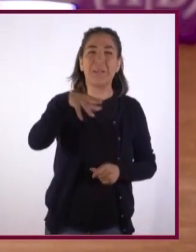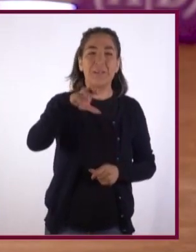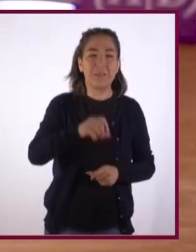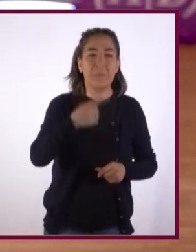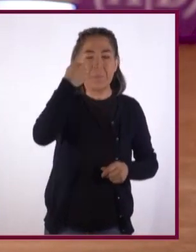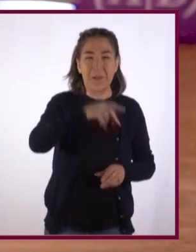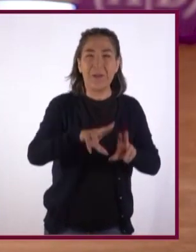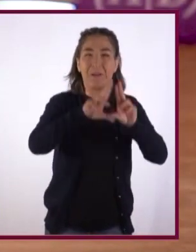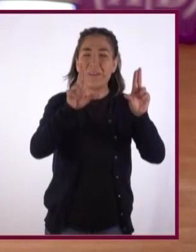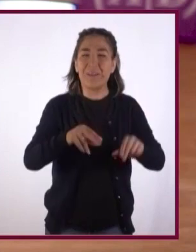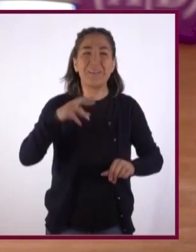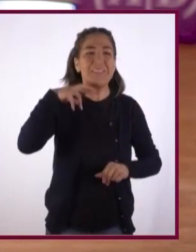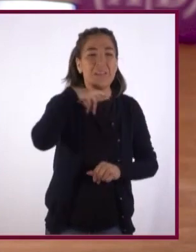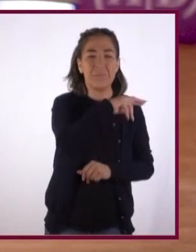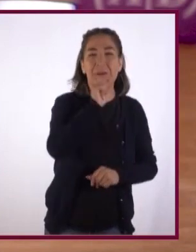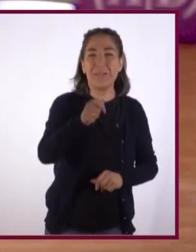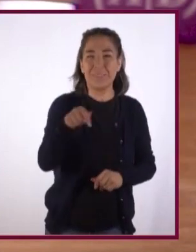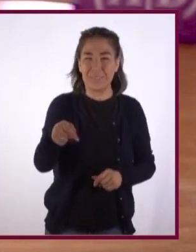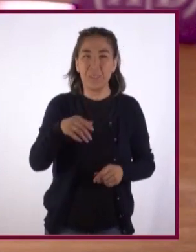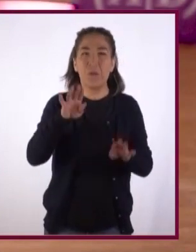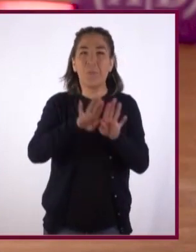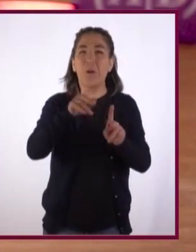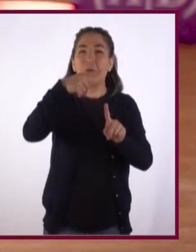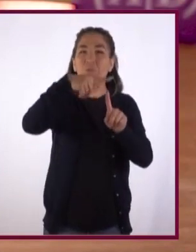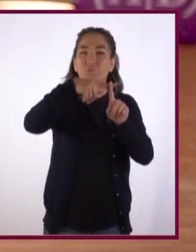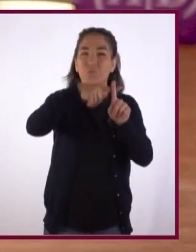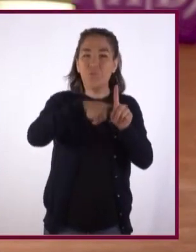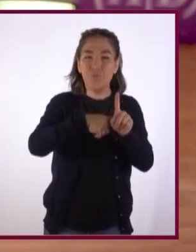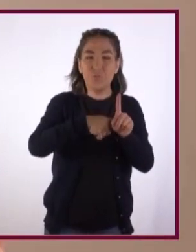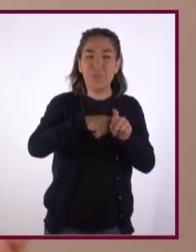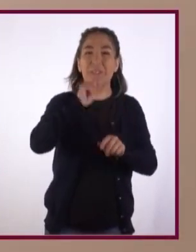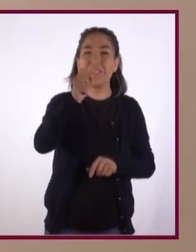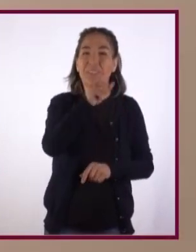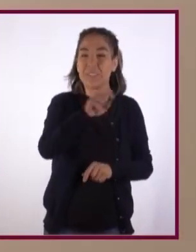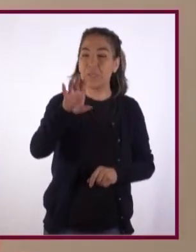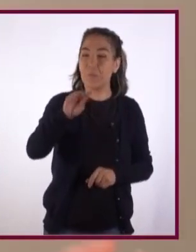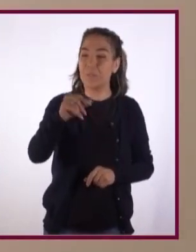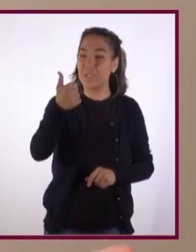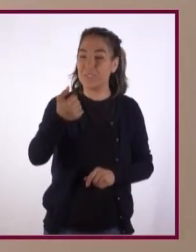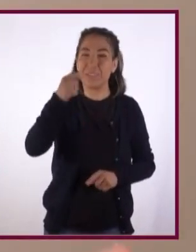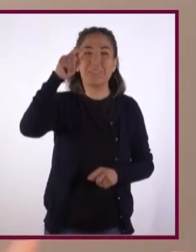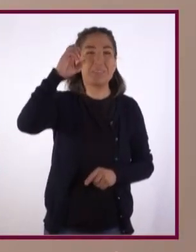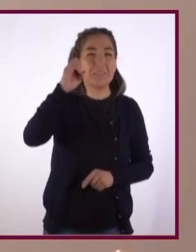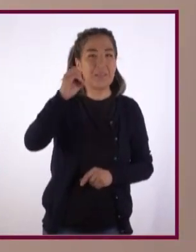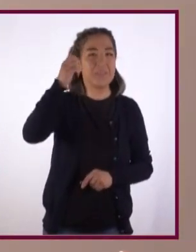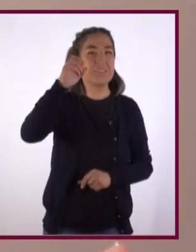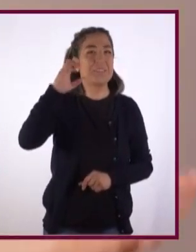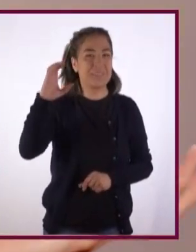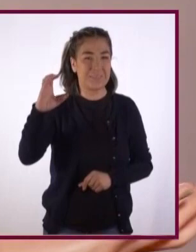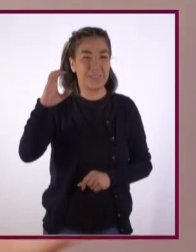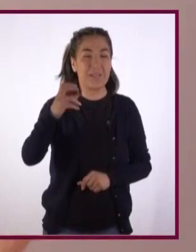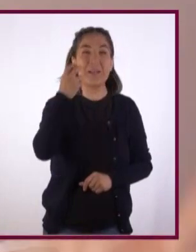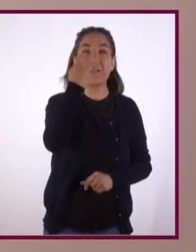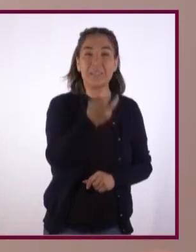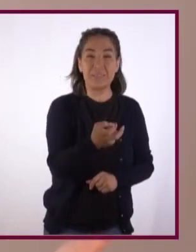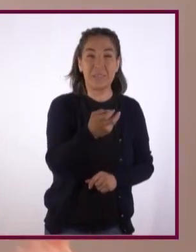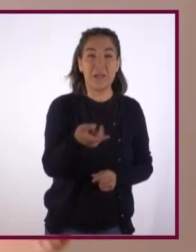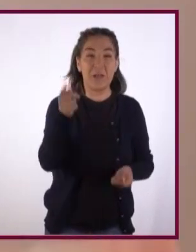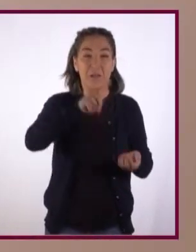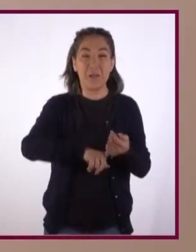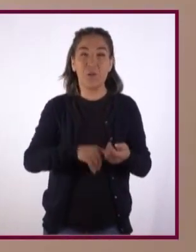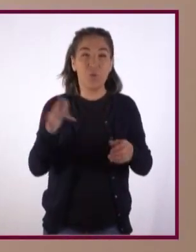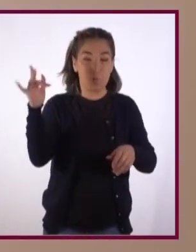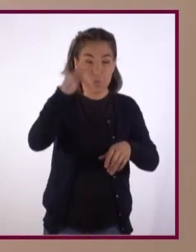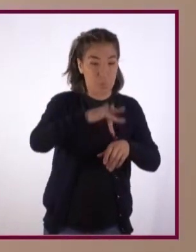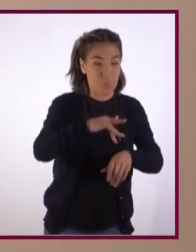para hacer helado instantáneamente porque el nitrógeno tiene una temperatura de menos 196 grados centígrados. De manera que al